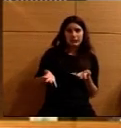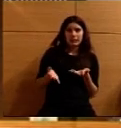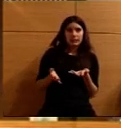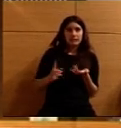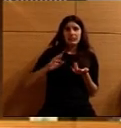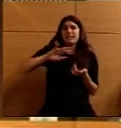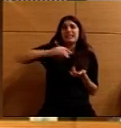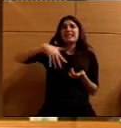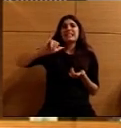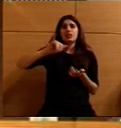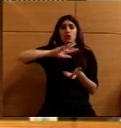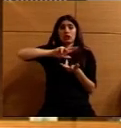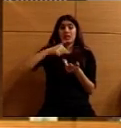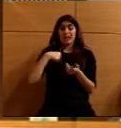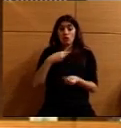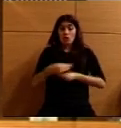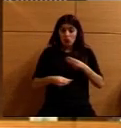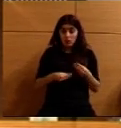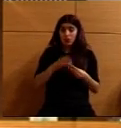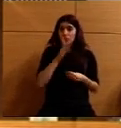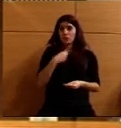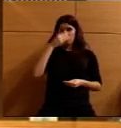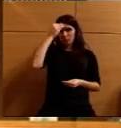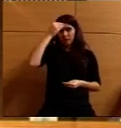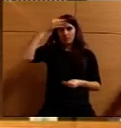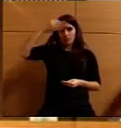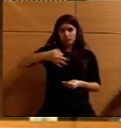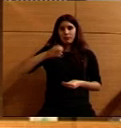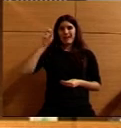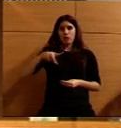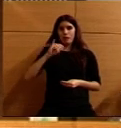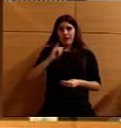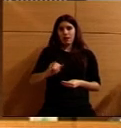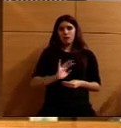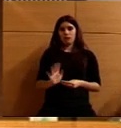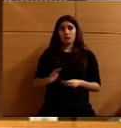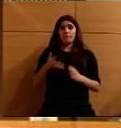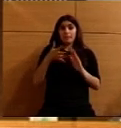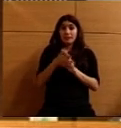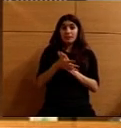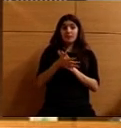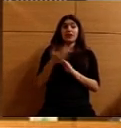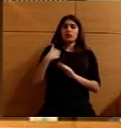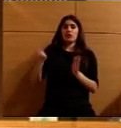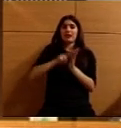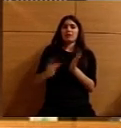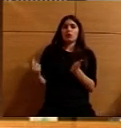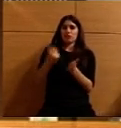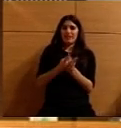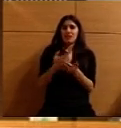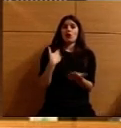tener una noticia. Si lo hice es porque creemos que tenemos razón. Y por tanto, reitero,